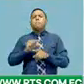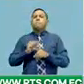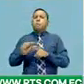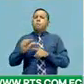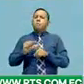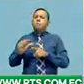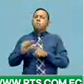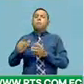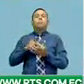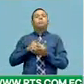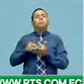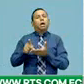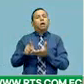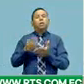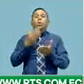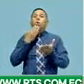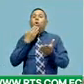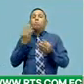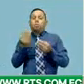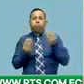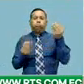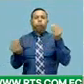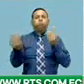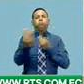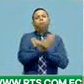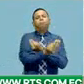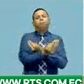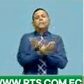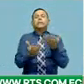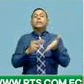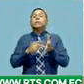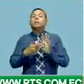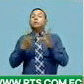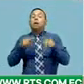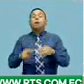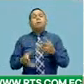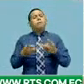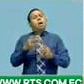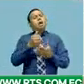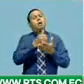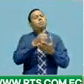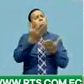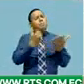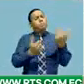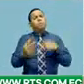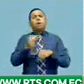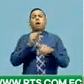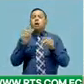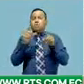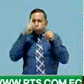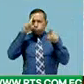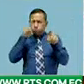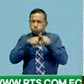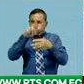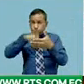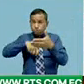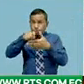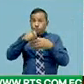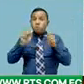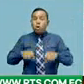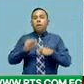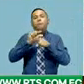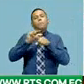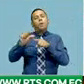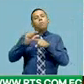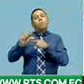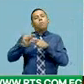de ellos fue la compensación y el otro es el hecho de facilitar los pagos mediante convenios. Para eso